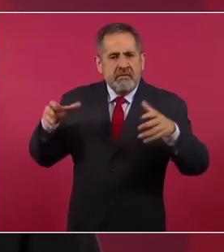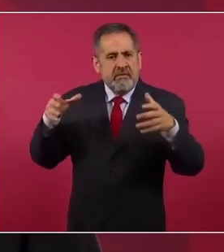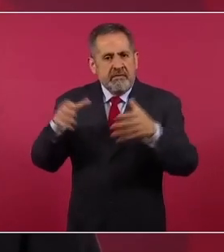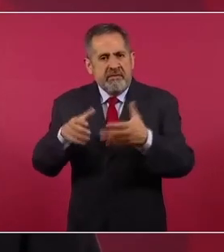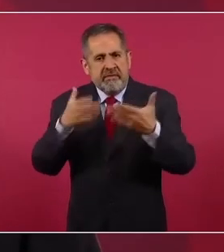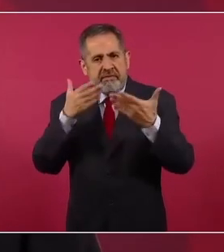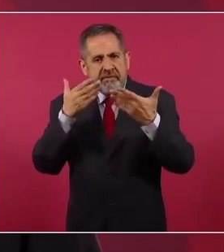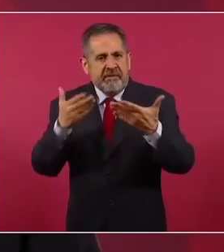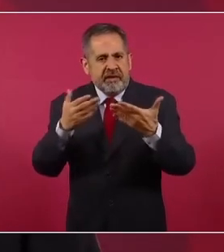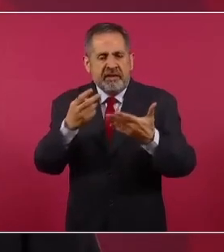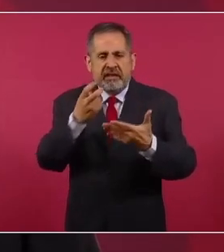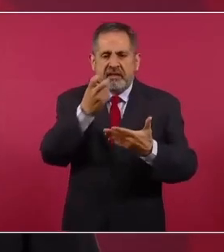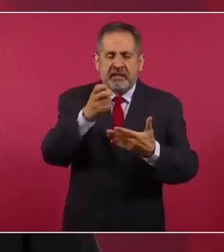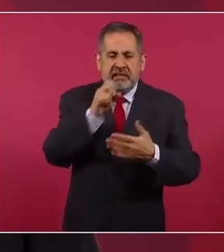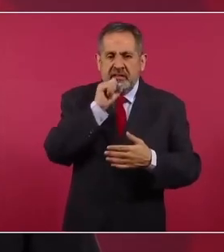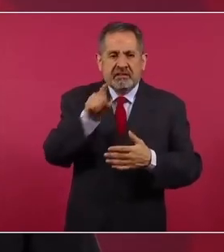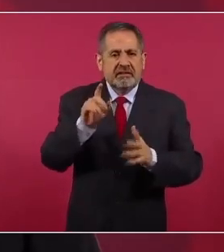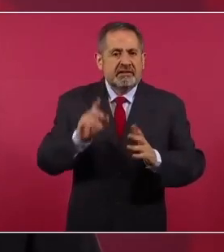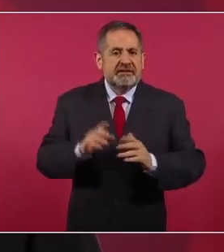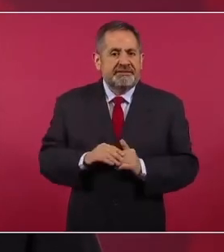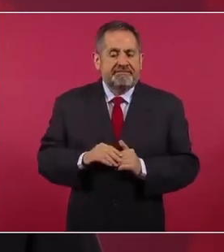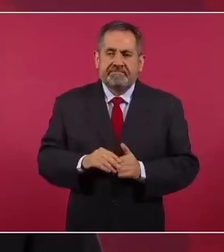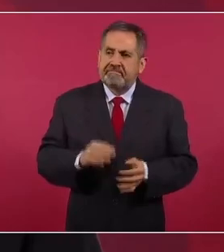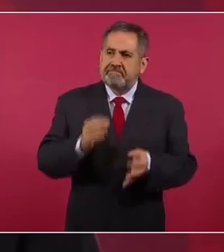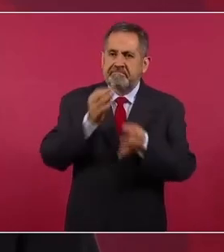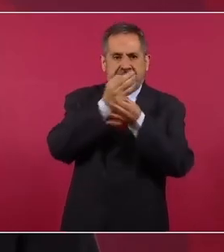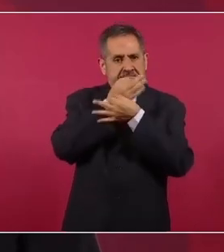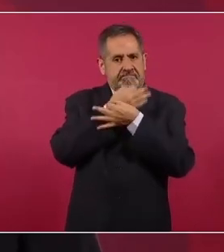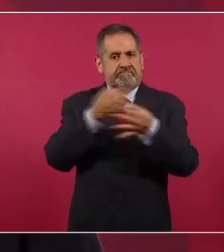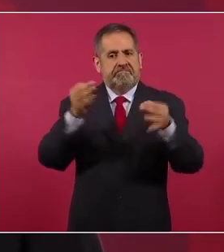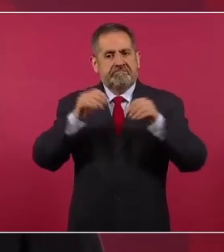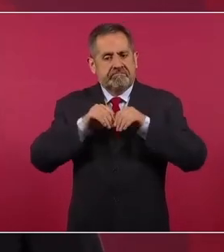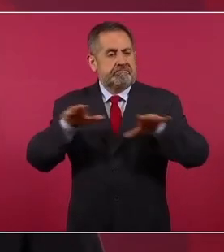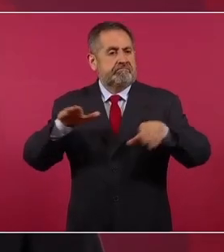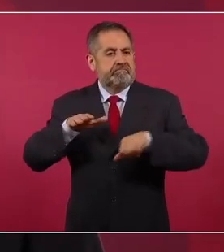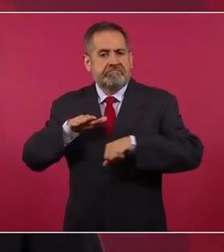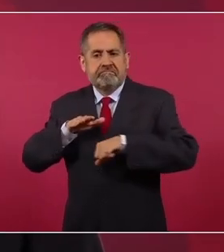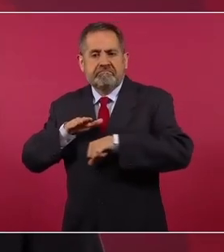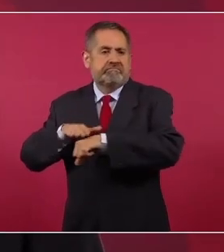y se manda el mensaje